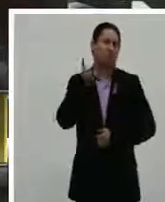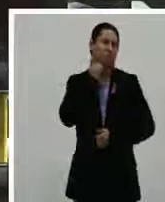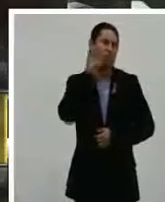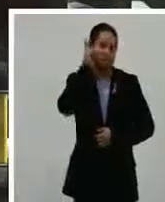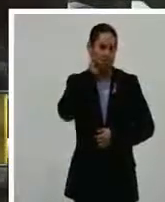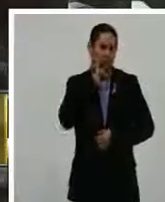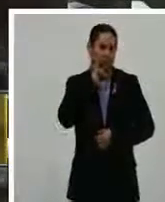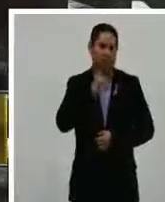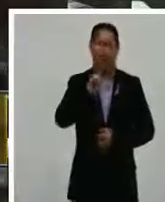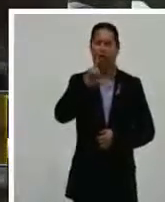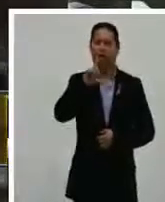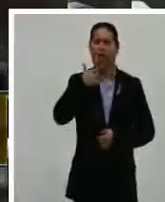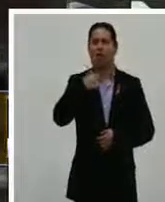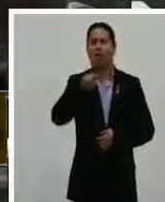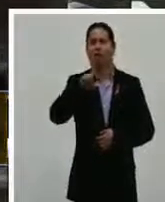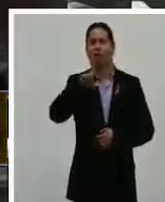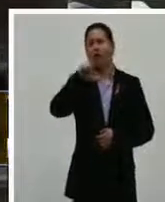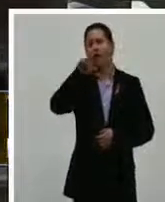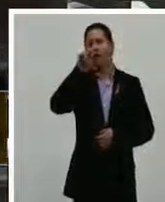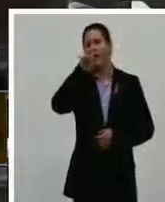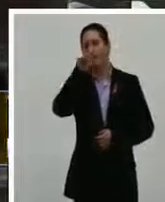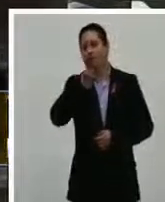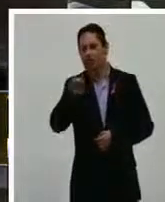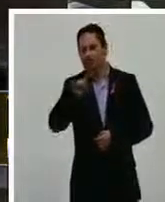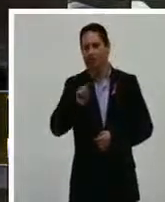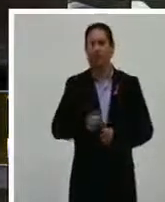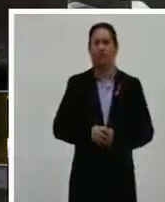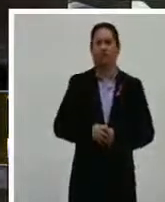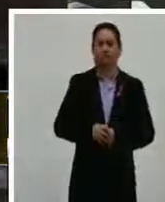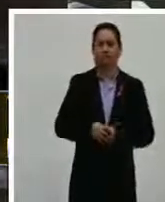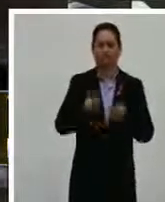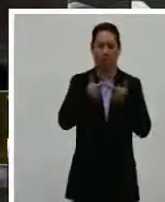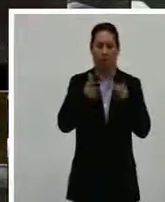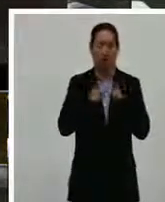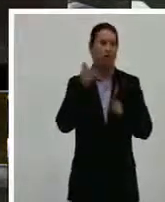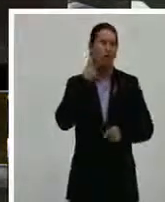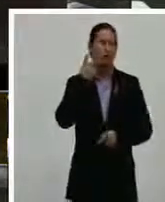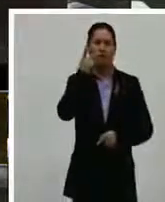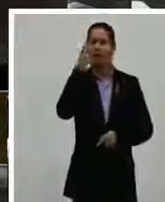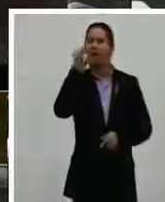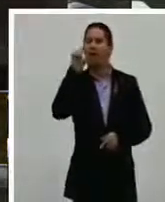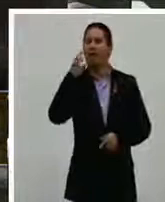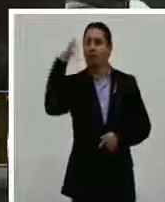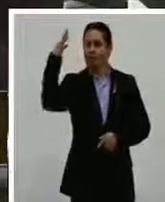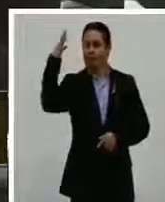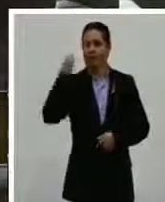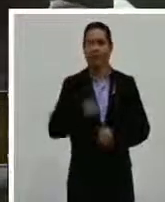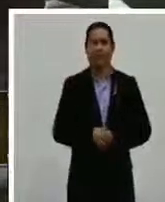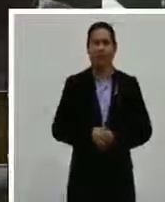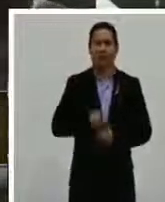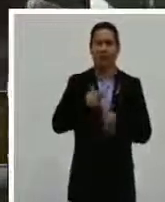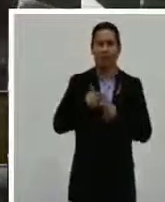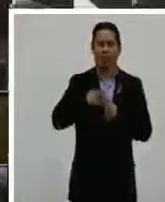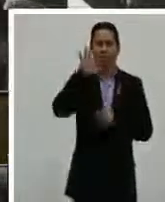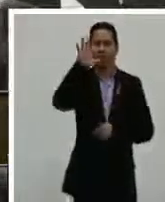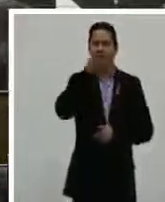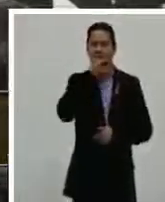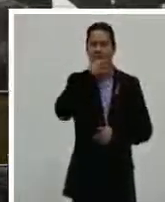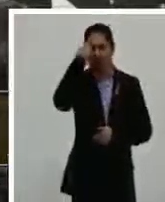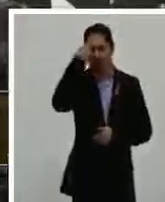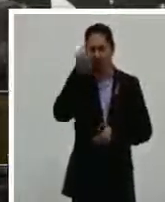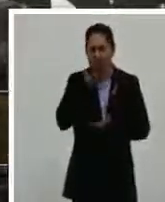diputada olga luz espinoza morales del partido la revolución democrática hasta por cinco minutos